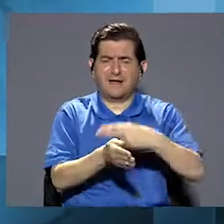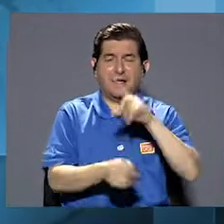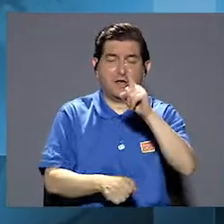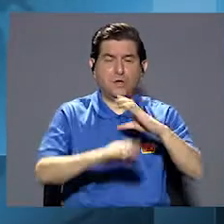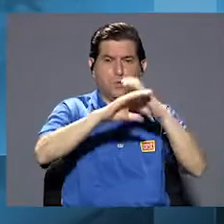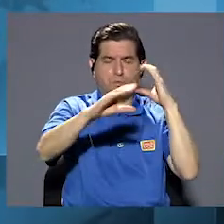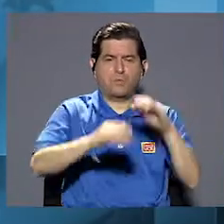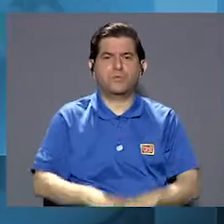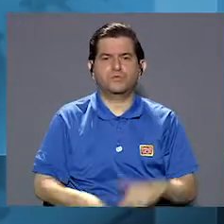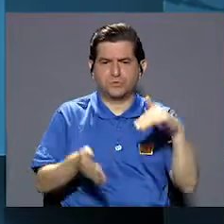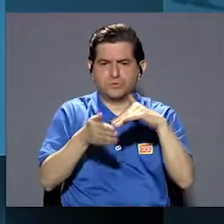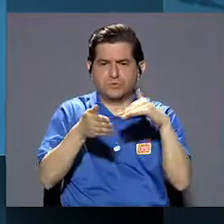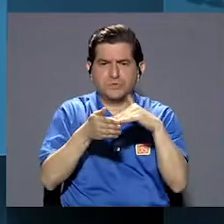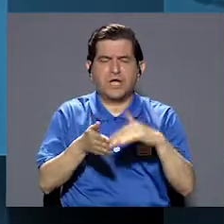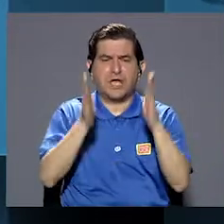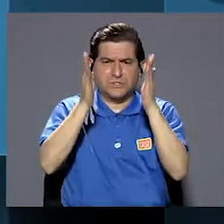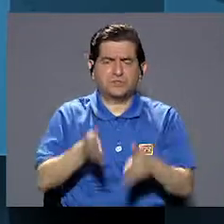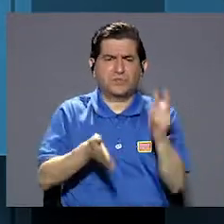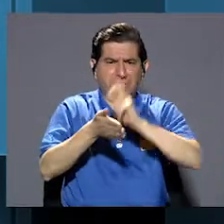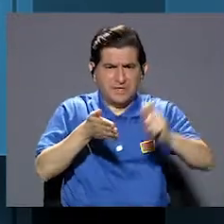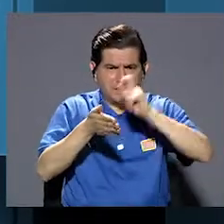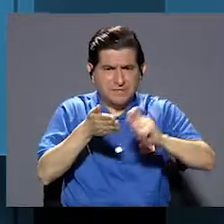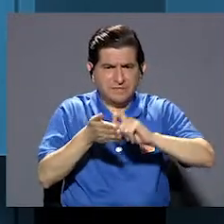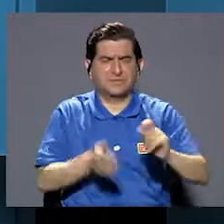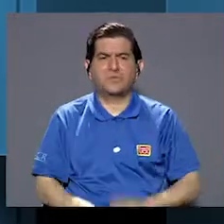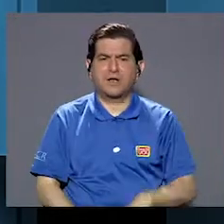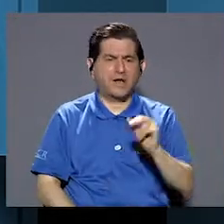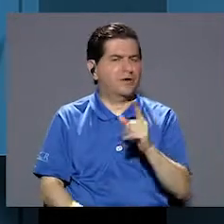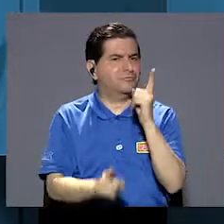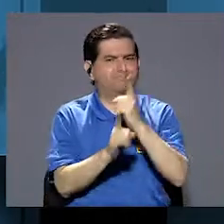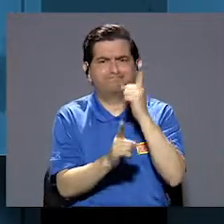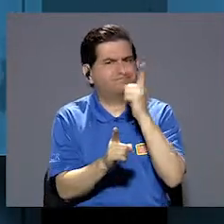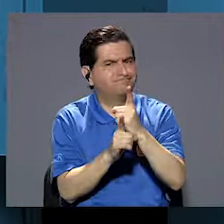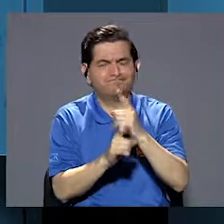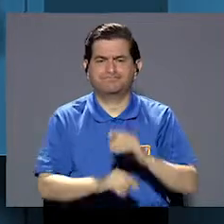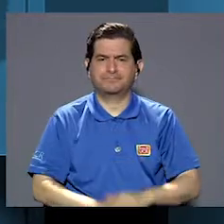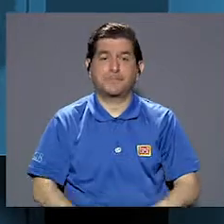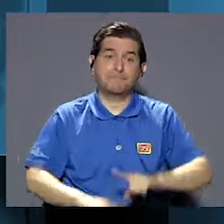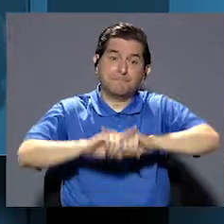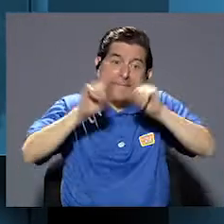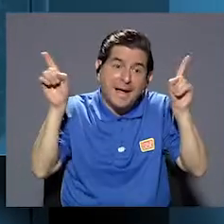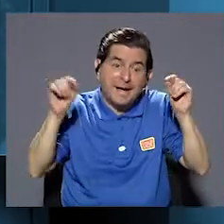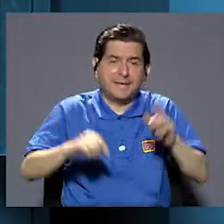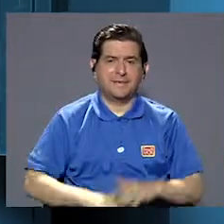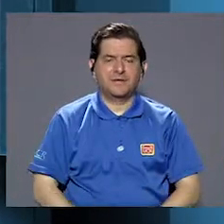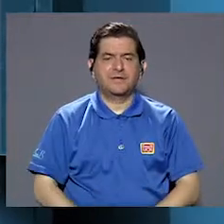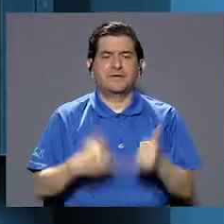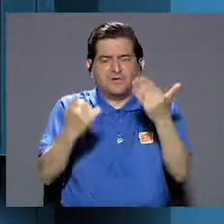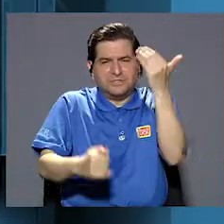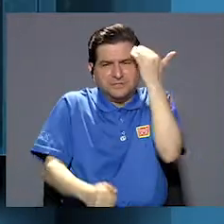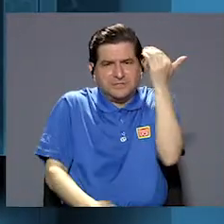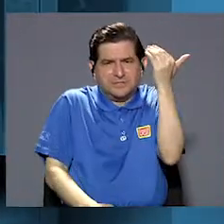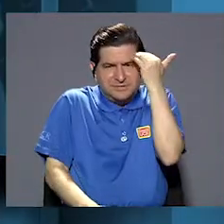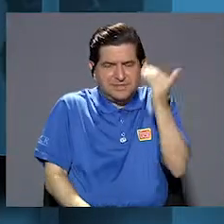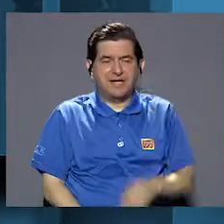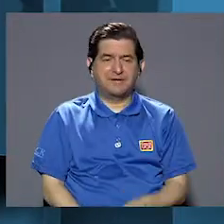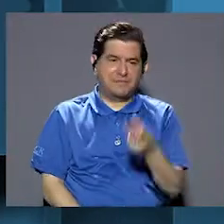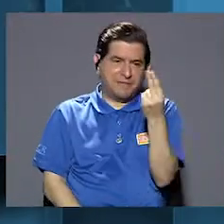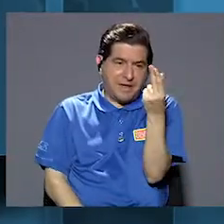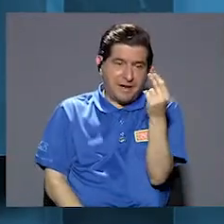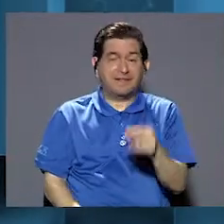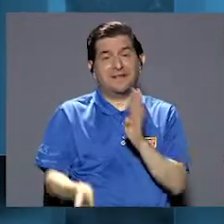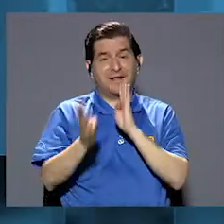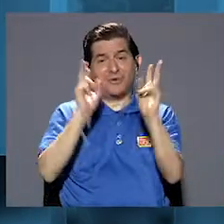y un autobús escolar repleto de niños no es un buen referente. Sin embargo, ya sabemos que el